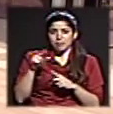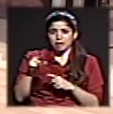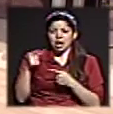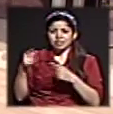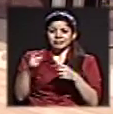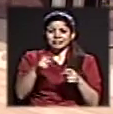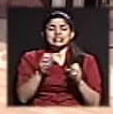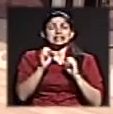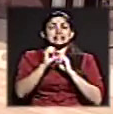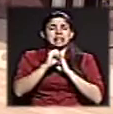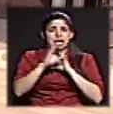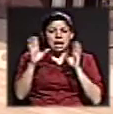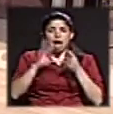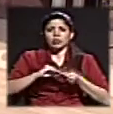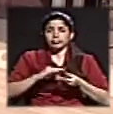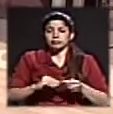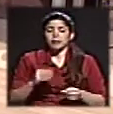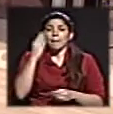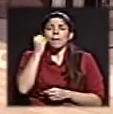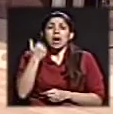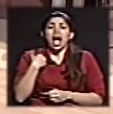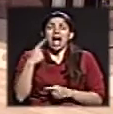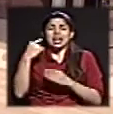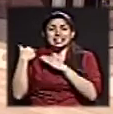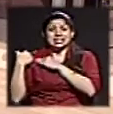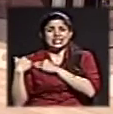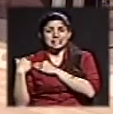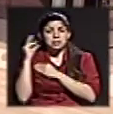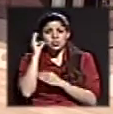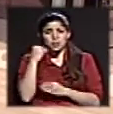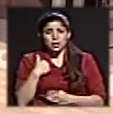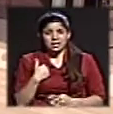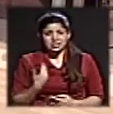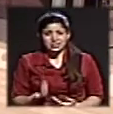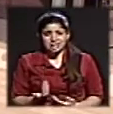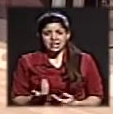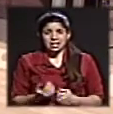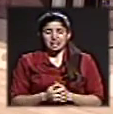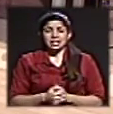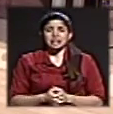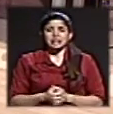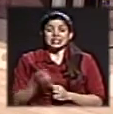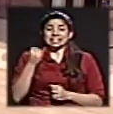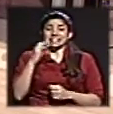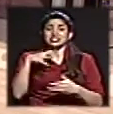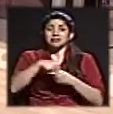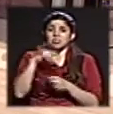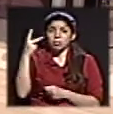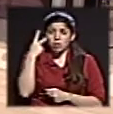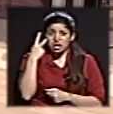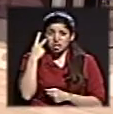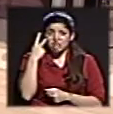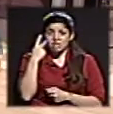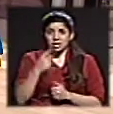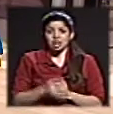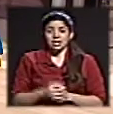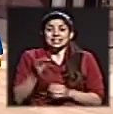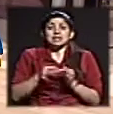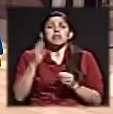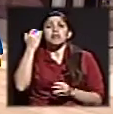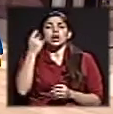son clarísimas, exactamente, ¿verdad? Porque hay una carga que a las mujeres que inciden o que participan en política se le da por el solo hecho de ser